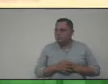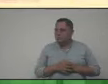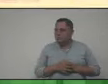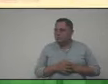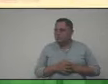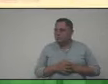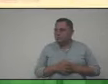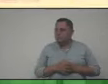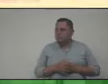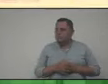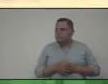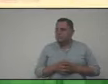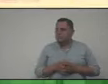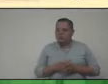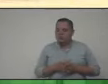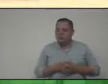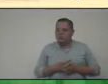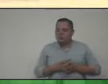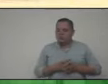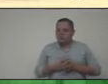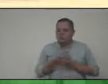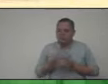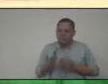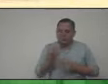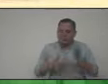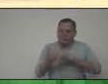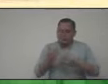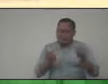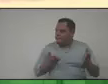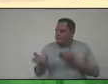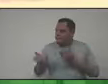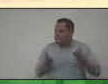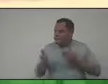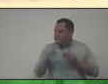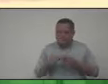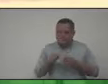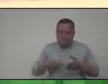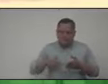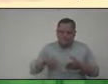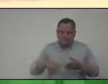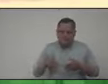Otro es que los servicios médicos que se ofertan en Casanare, los contraten en Casanare.